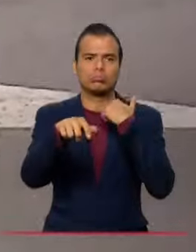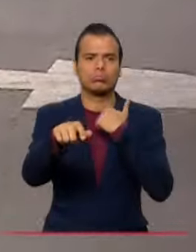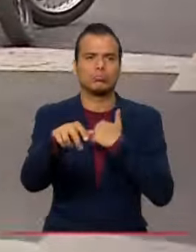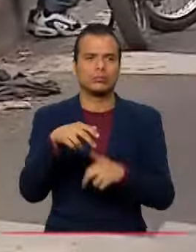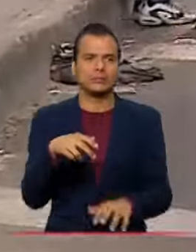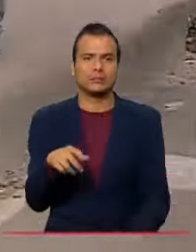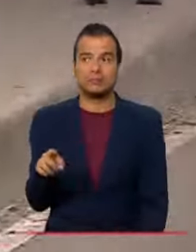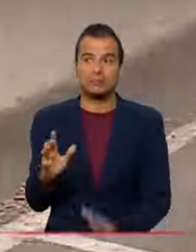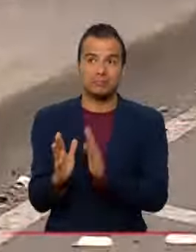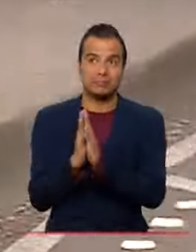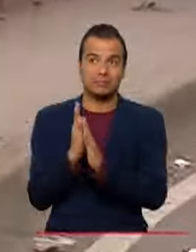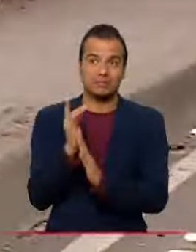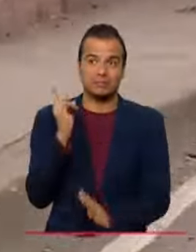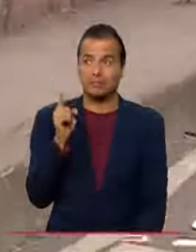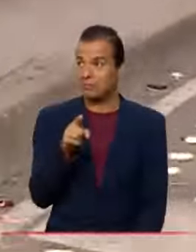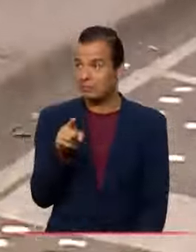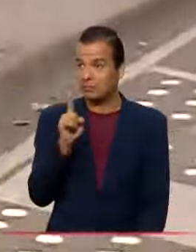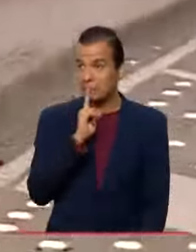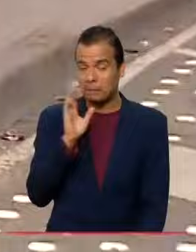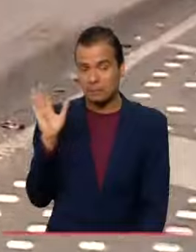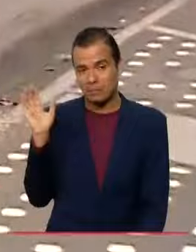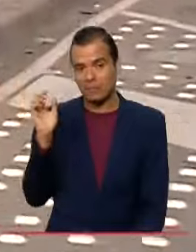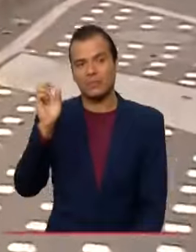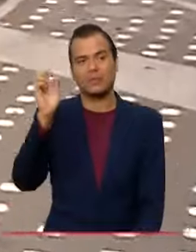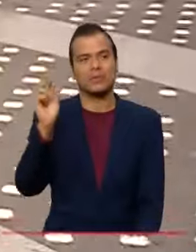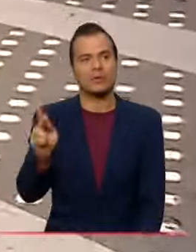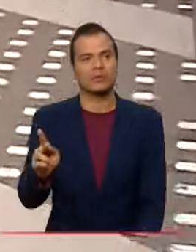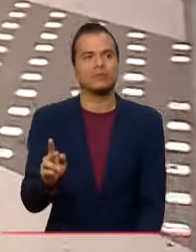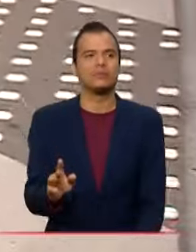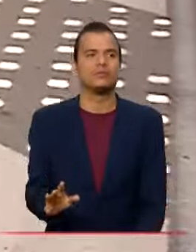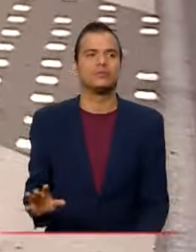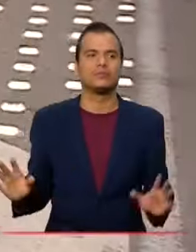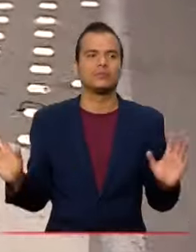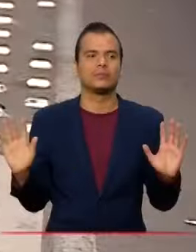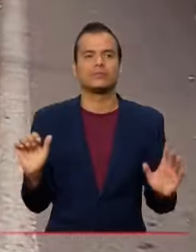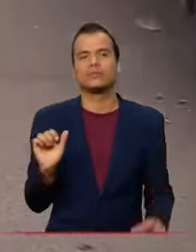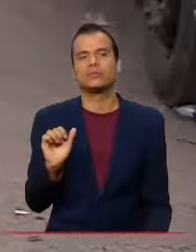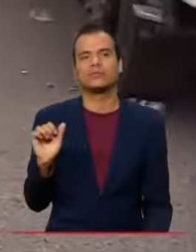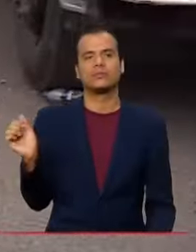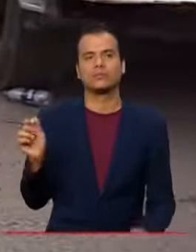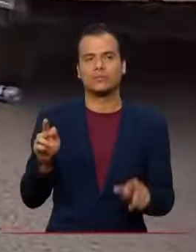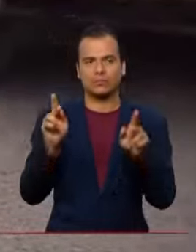quiere hablar? ¿Ninguno? Muy bien, aquí viene